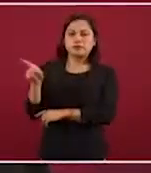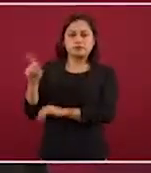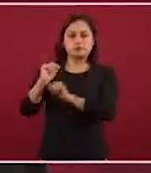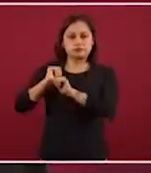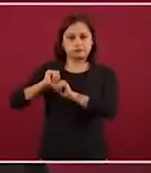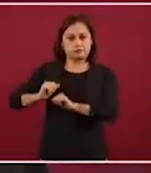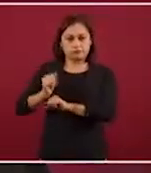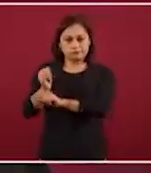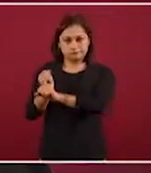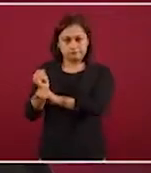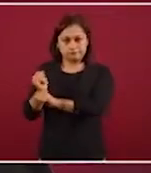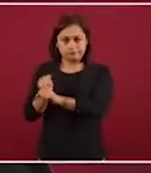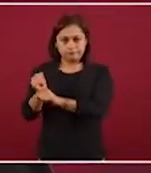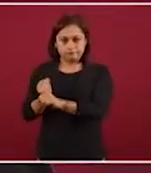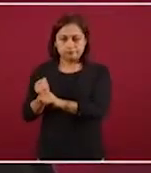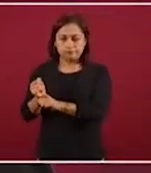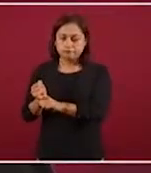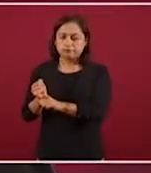Y vamos a estar